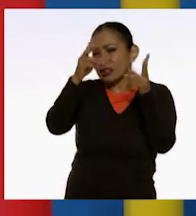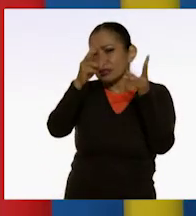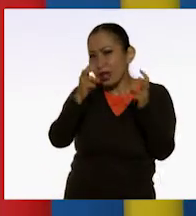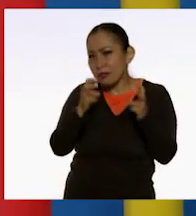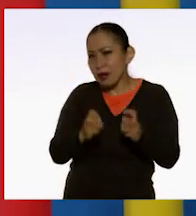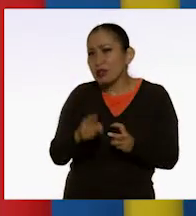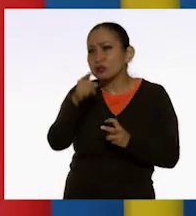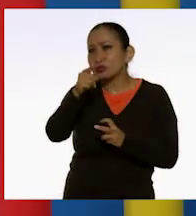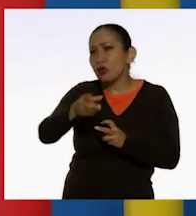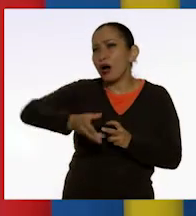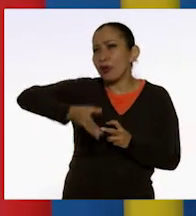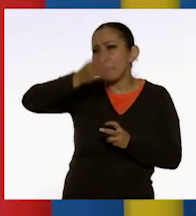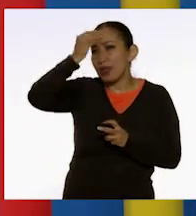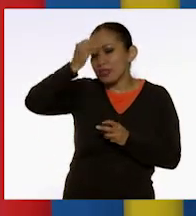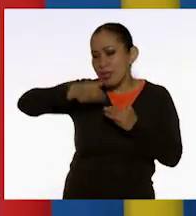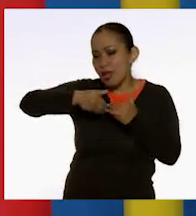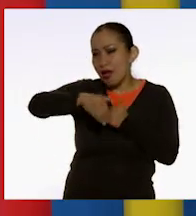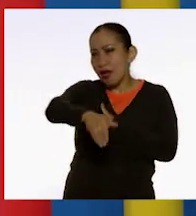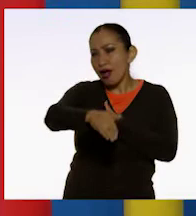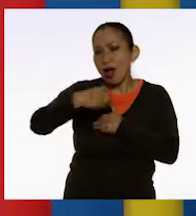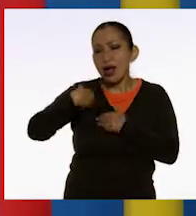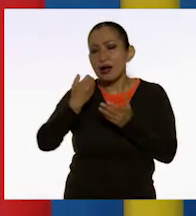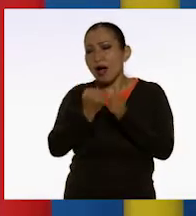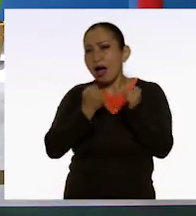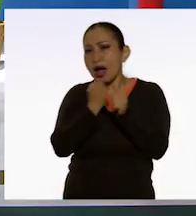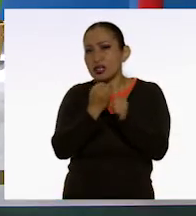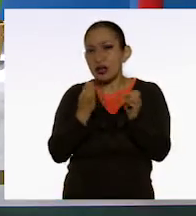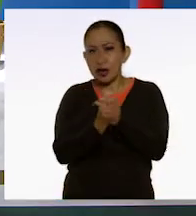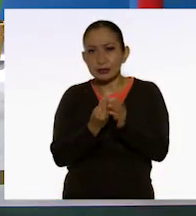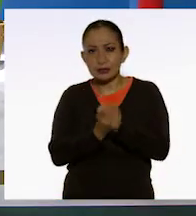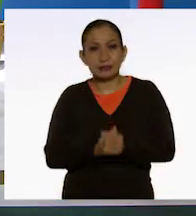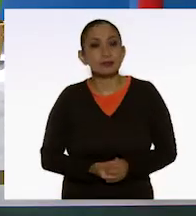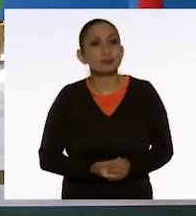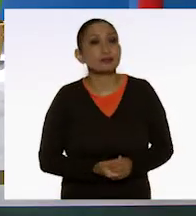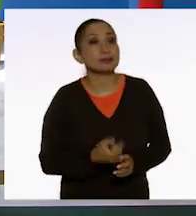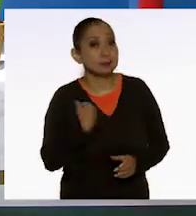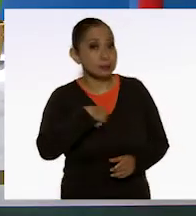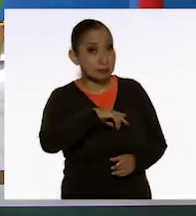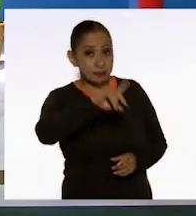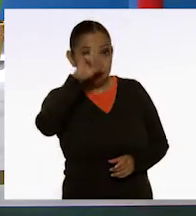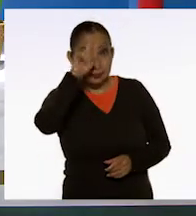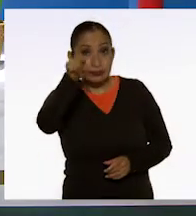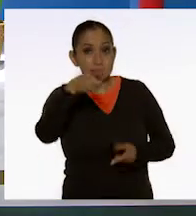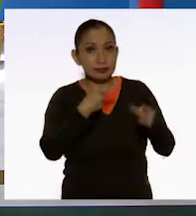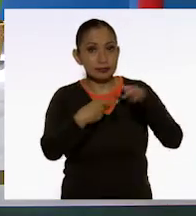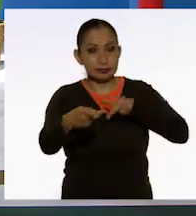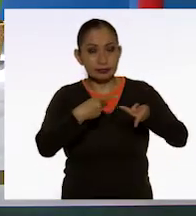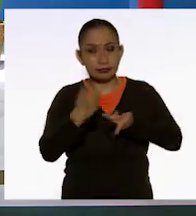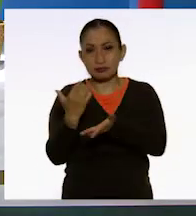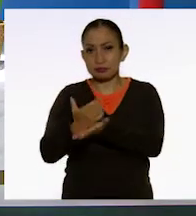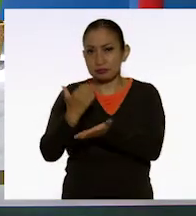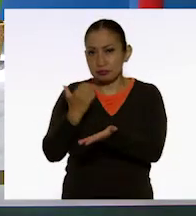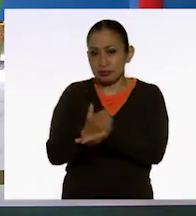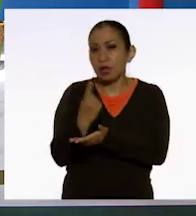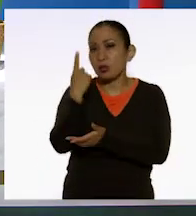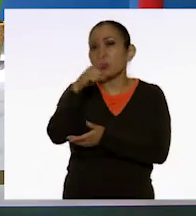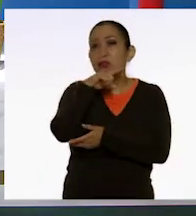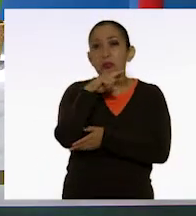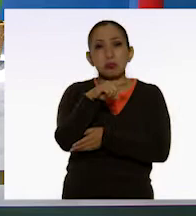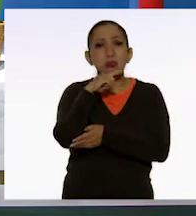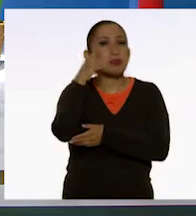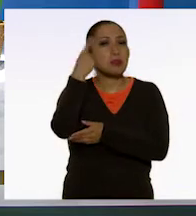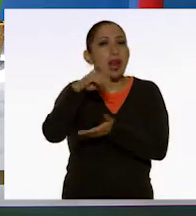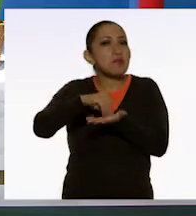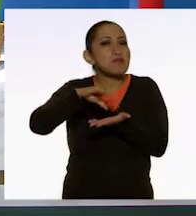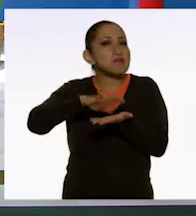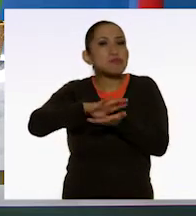se pretenden estudiar a lo largo del ciclo escolar. Sí, les recomendamos que tengan a la mano un cuaderno y un lápiz para